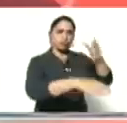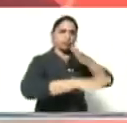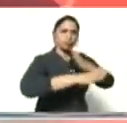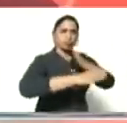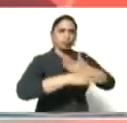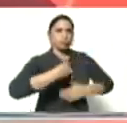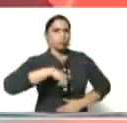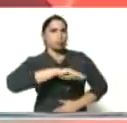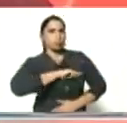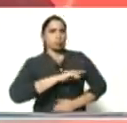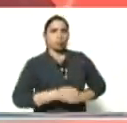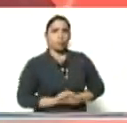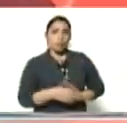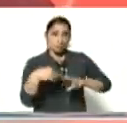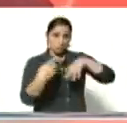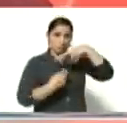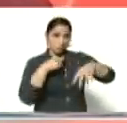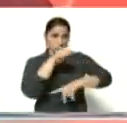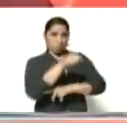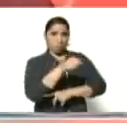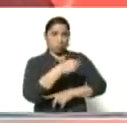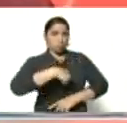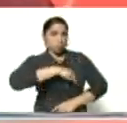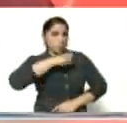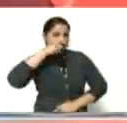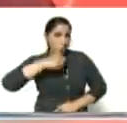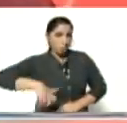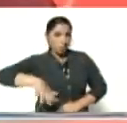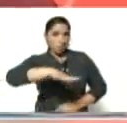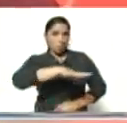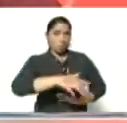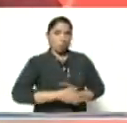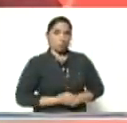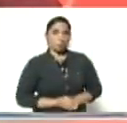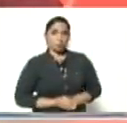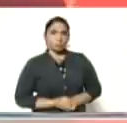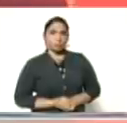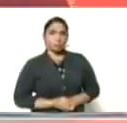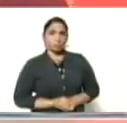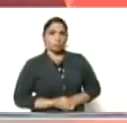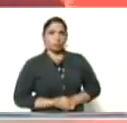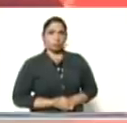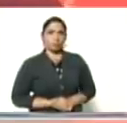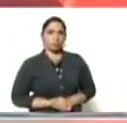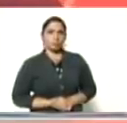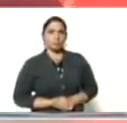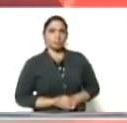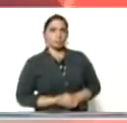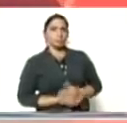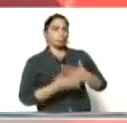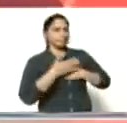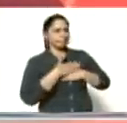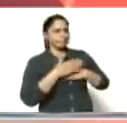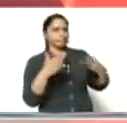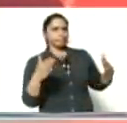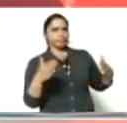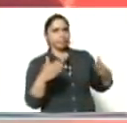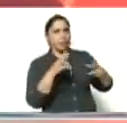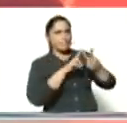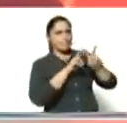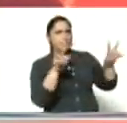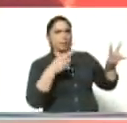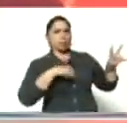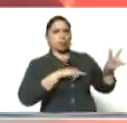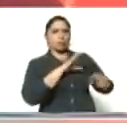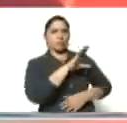nosotros, la Revolución Bolivariana, nuestro pueblo, tratando de garantizar la paz de este país. Es la Revolución